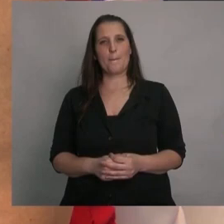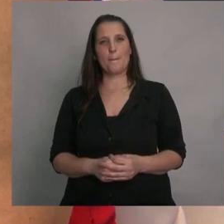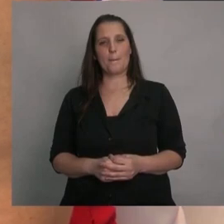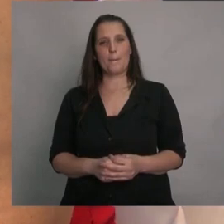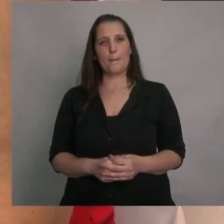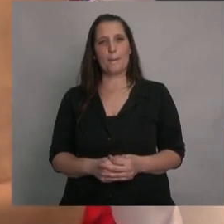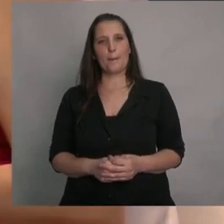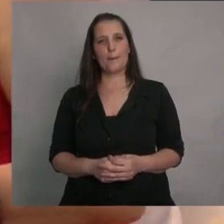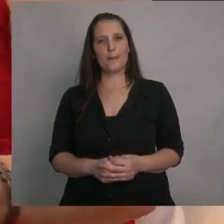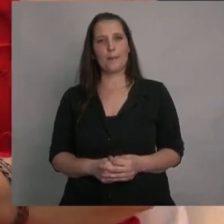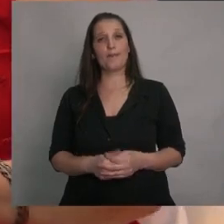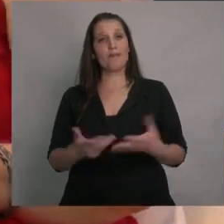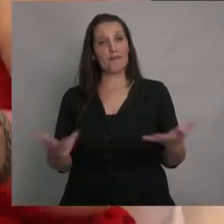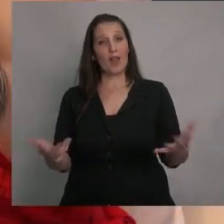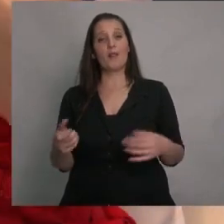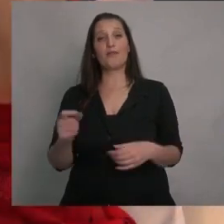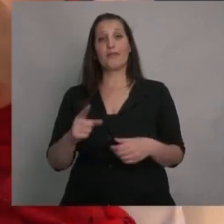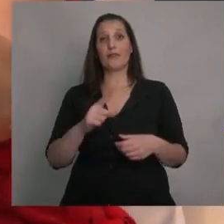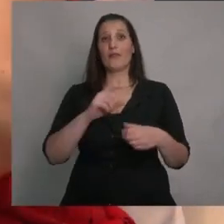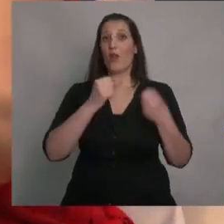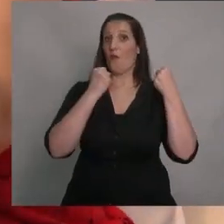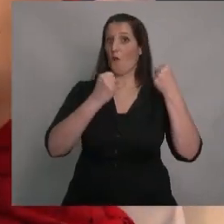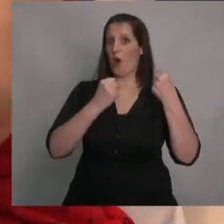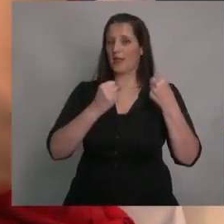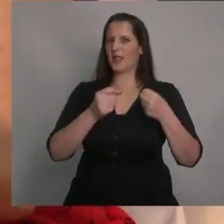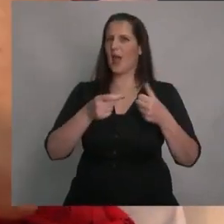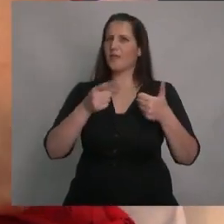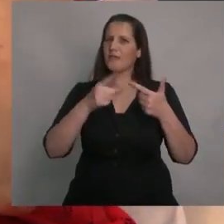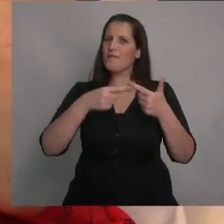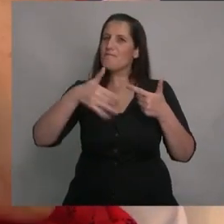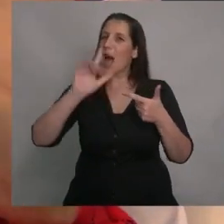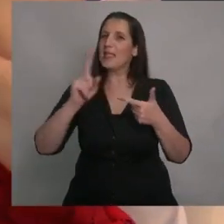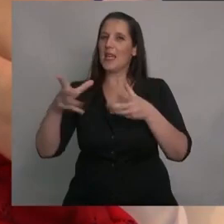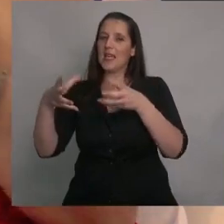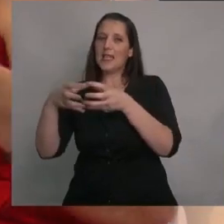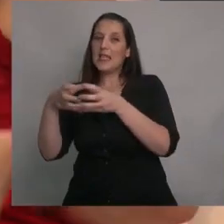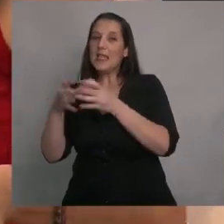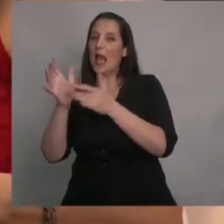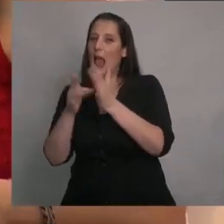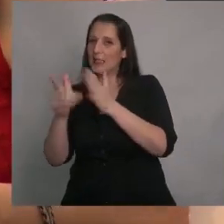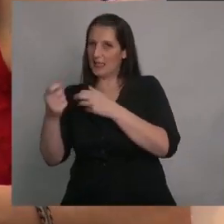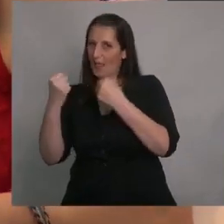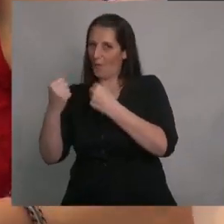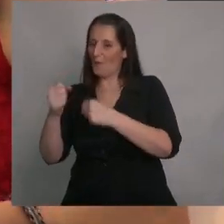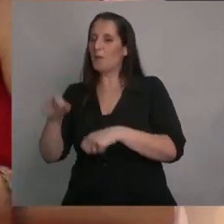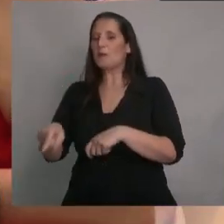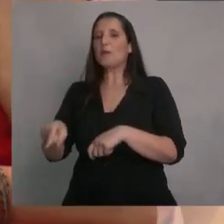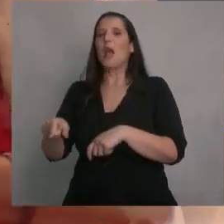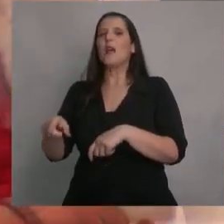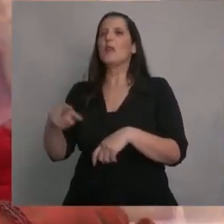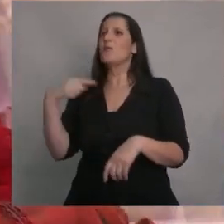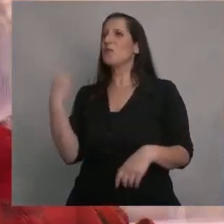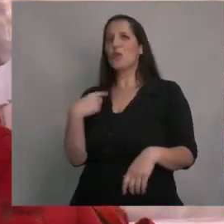Entonces, estas dos fuerzas, pero sobre todo el fundamentalismo, nos hace saber a nosotras las mujeres algo